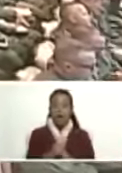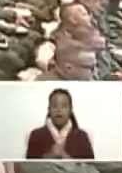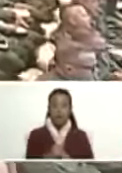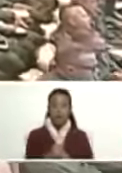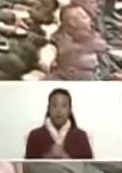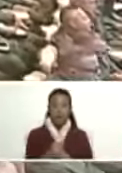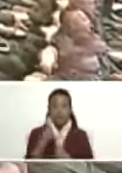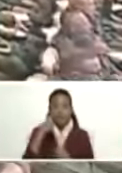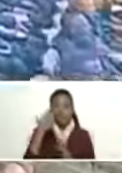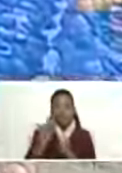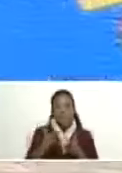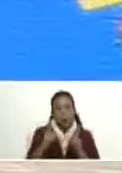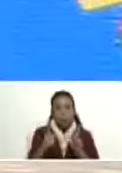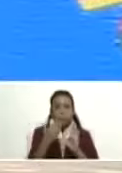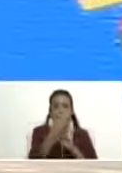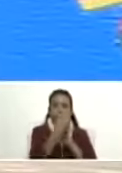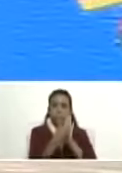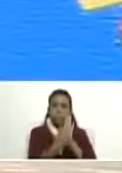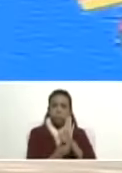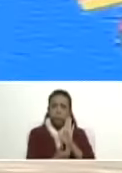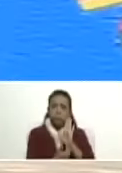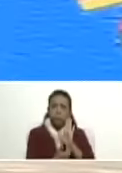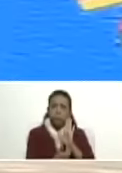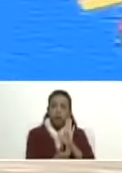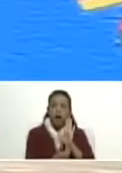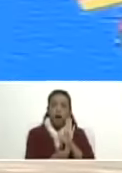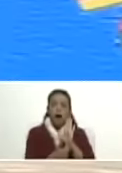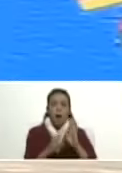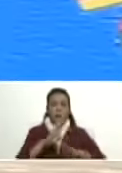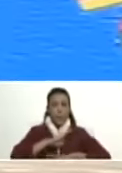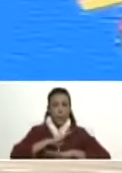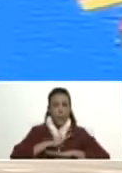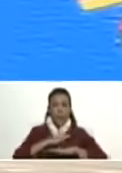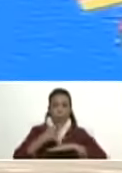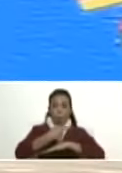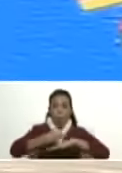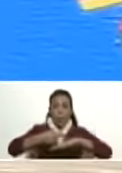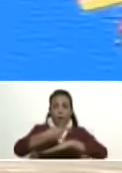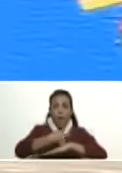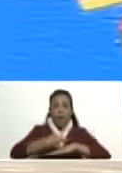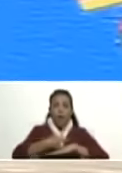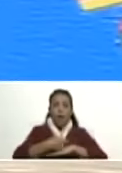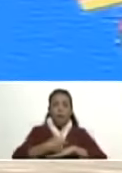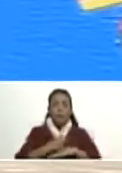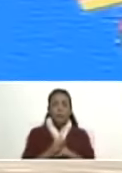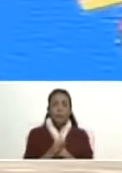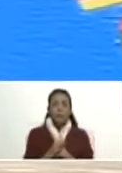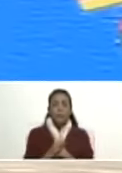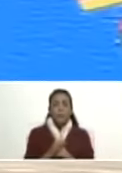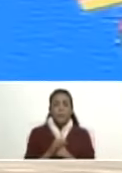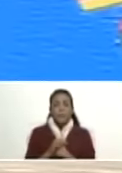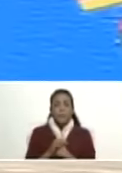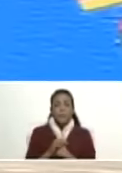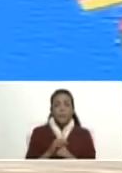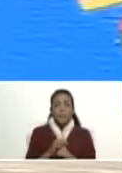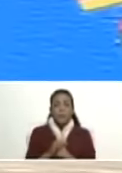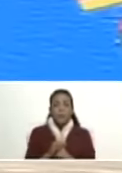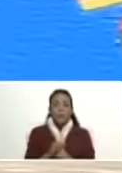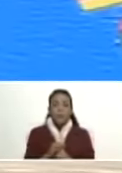para conceder la autonomía del gobierno colonial de Forbes Burnham.